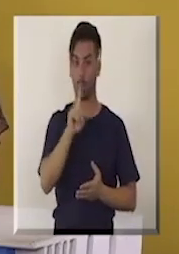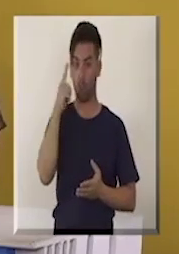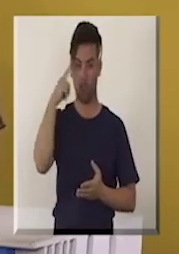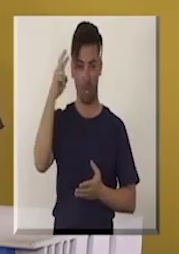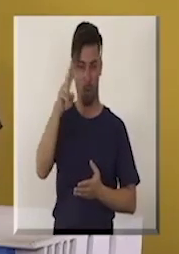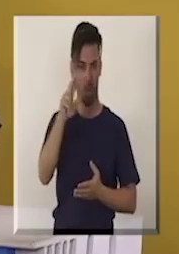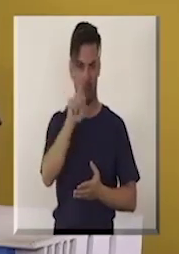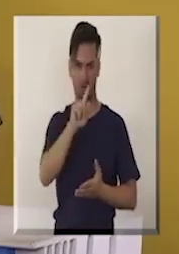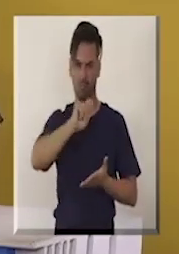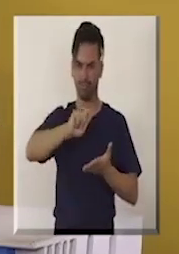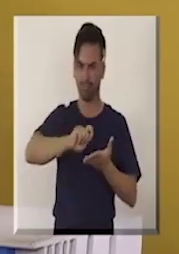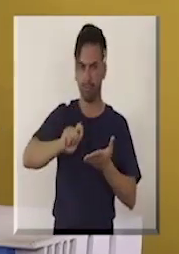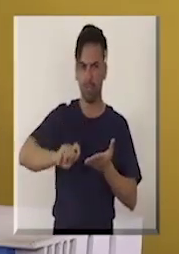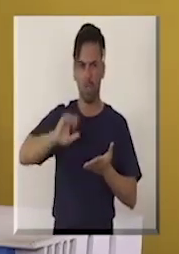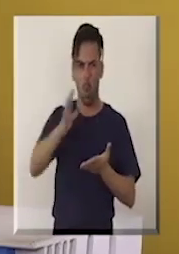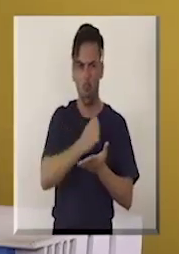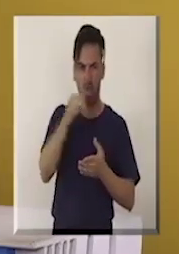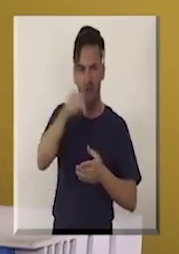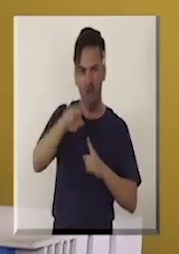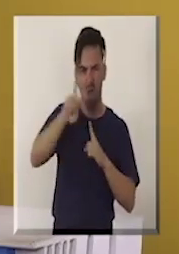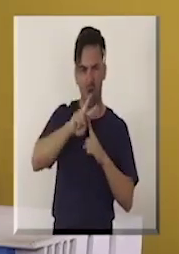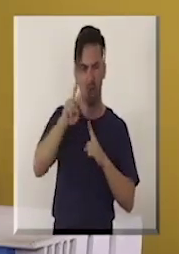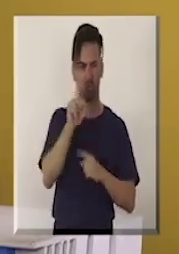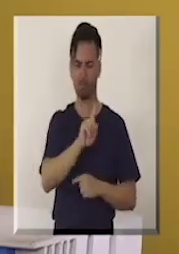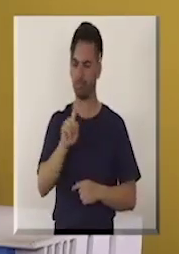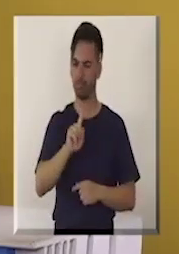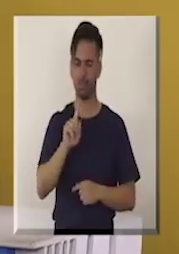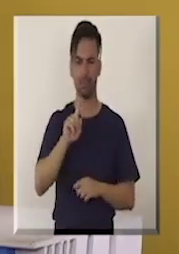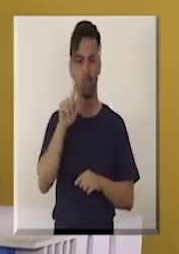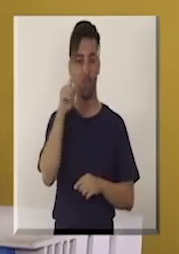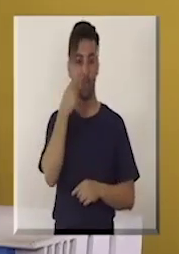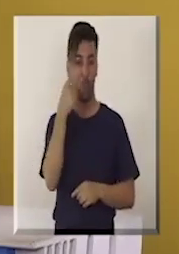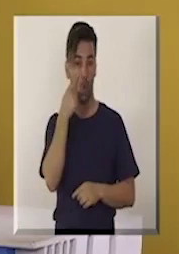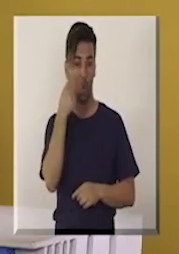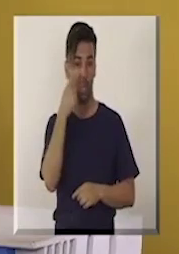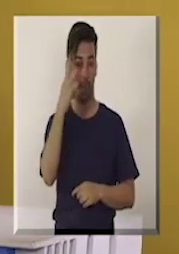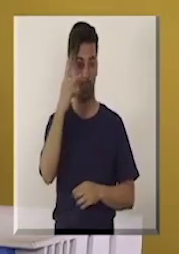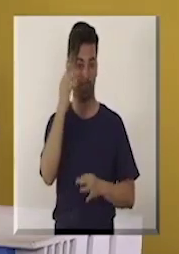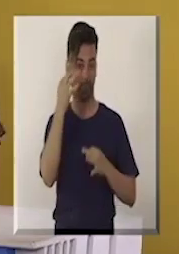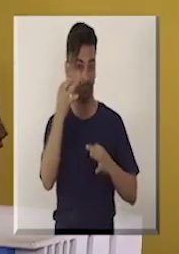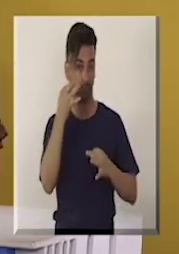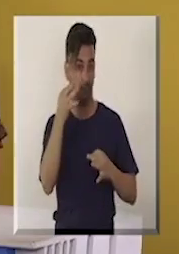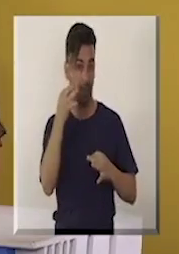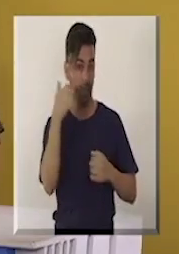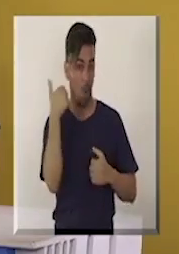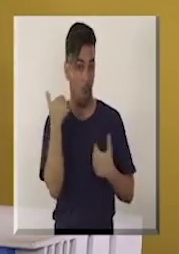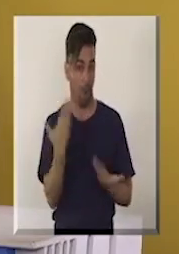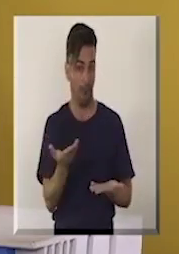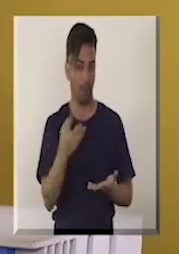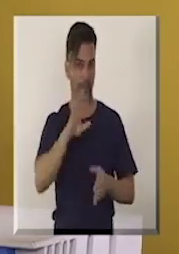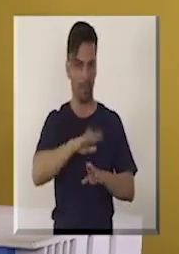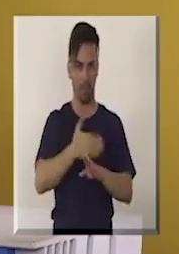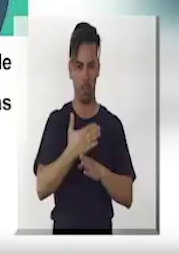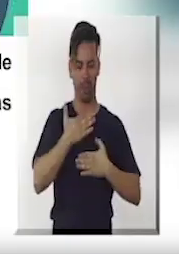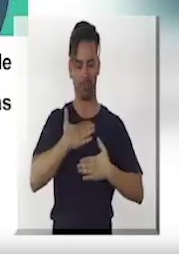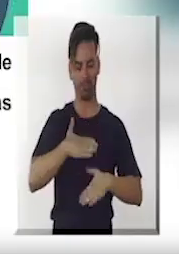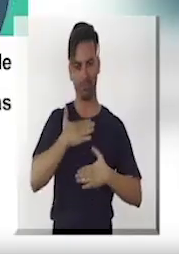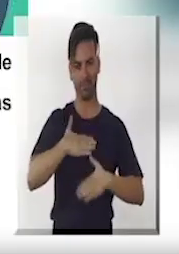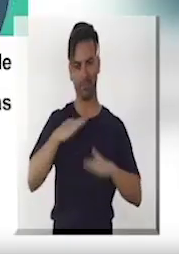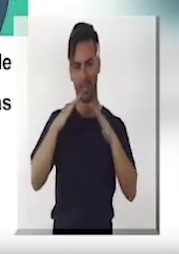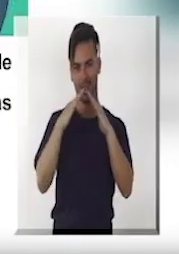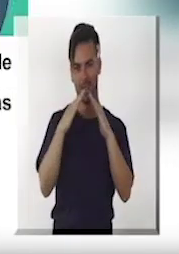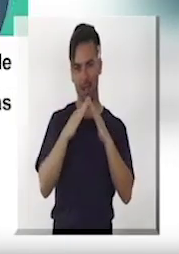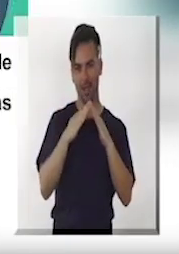orientaciones, abrir tu libro en la página 393 y te voy a hacer referencia al inciso D. En el inciso D aparece